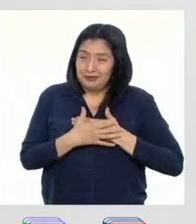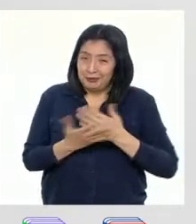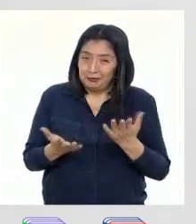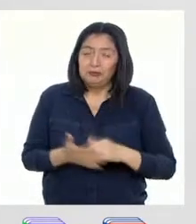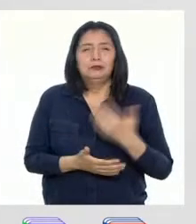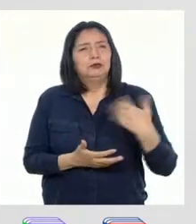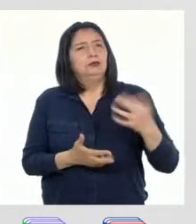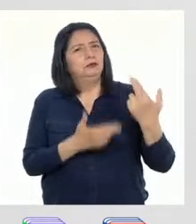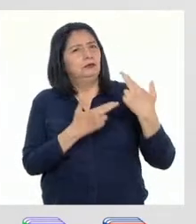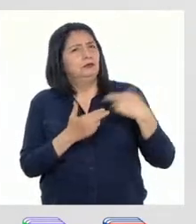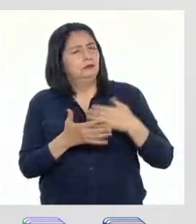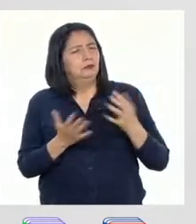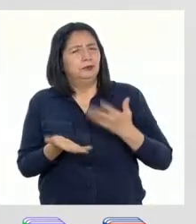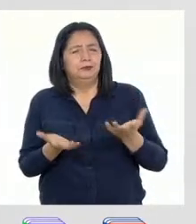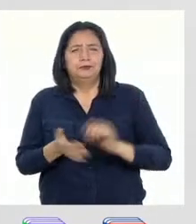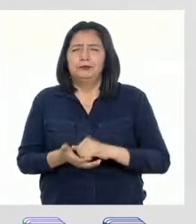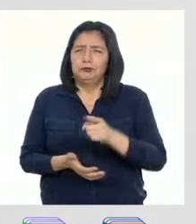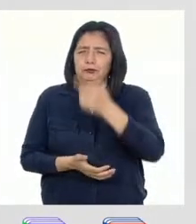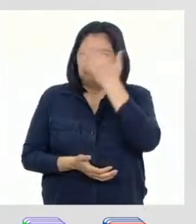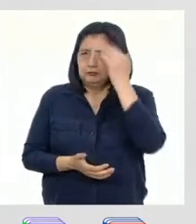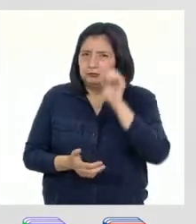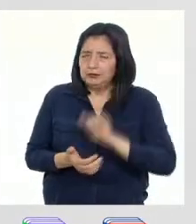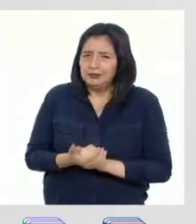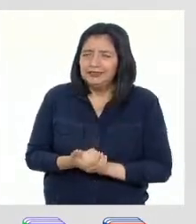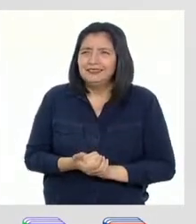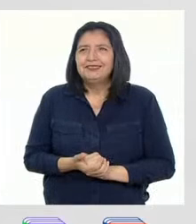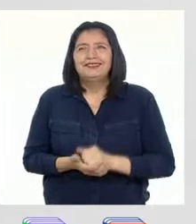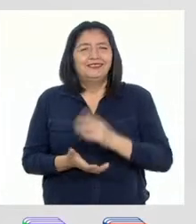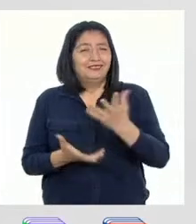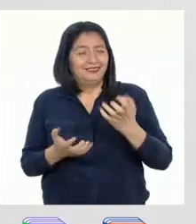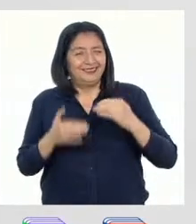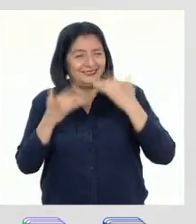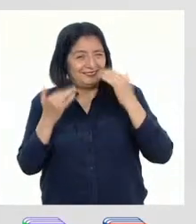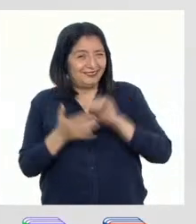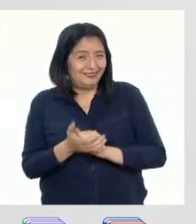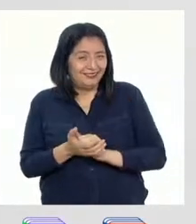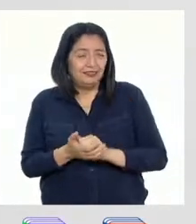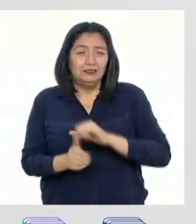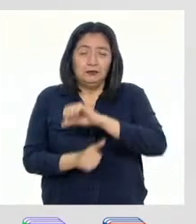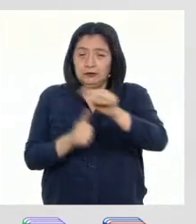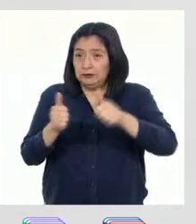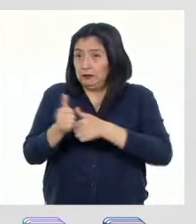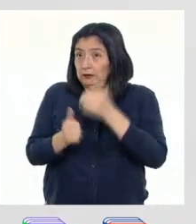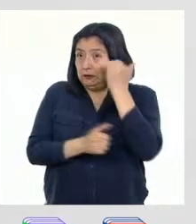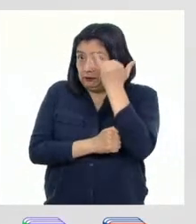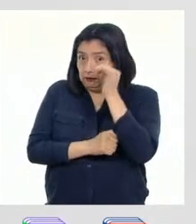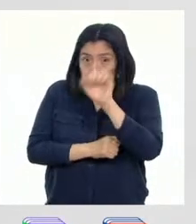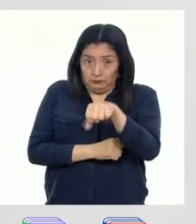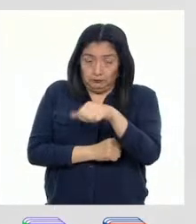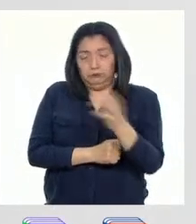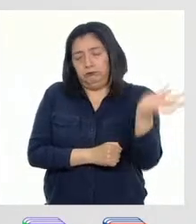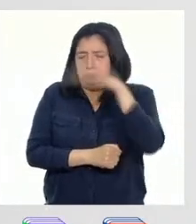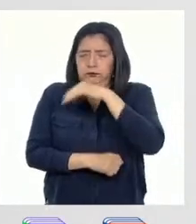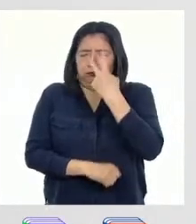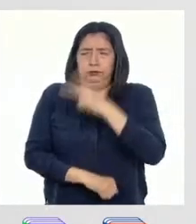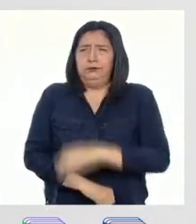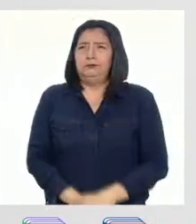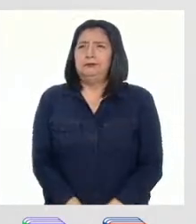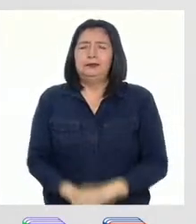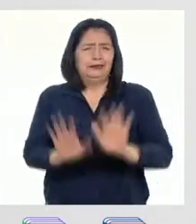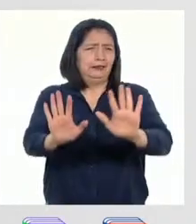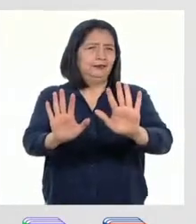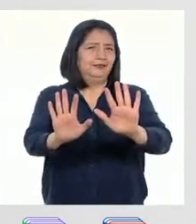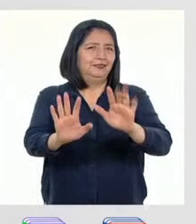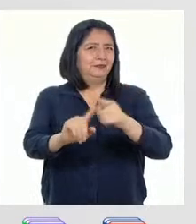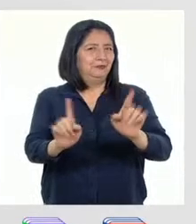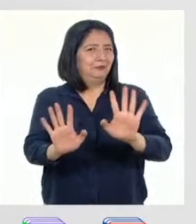que tienen un rol protagónico, eso sí, nunca lo olviden. ¿Quieren reírse un rato con los detrás de cámaras? Vamos a verlo.